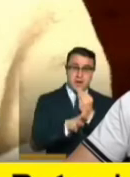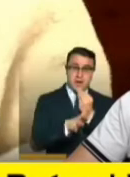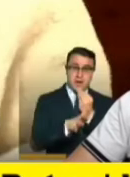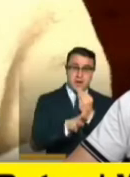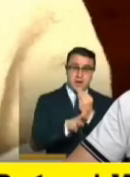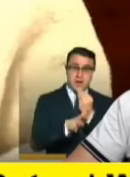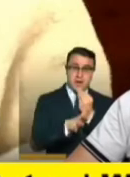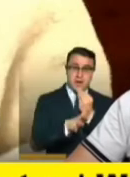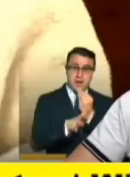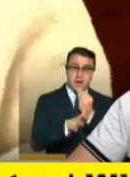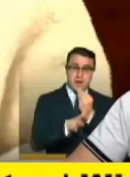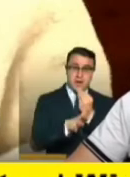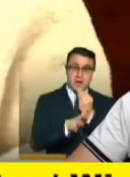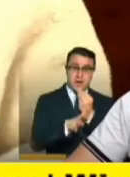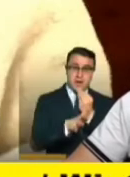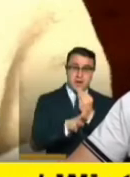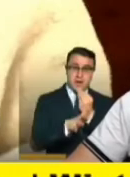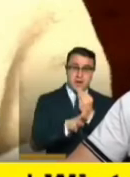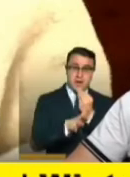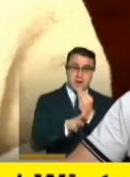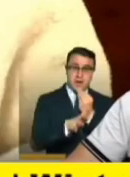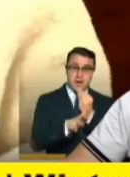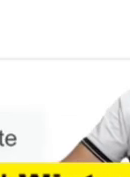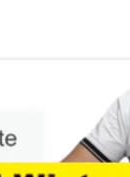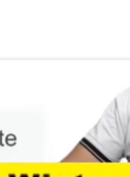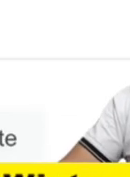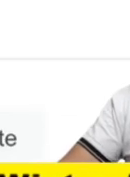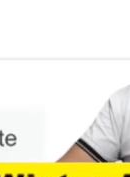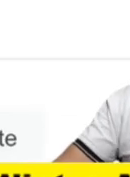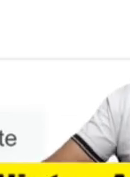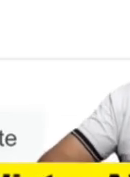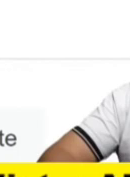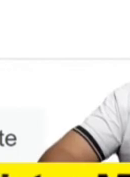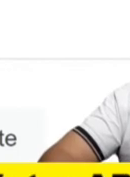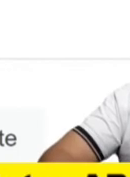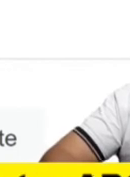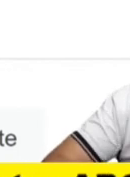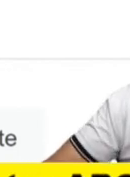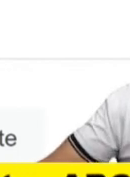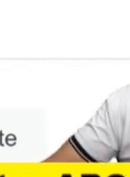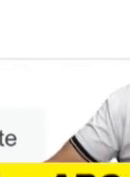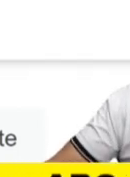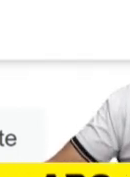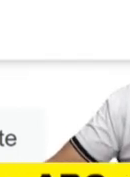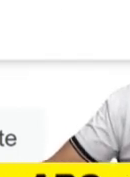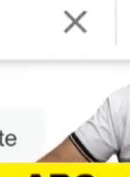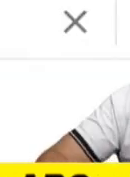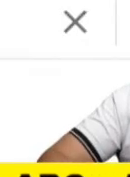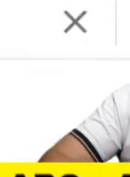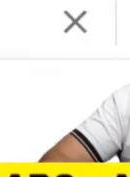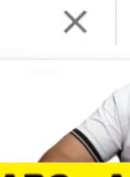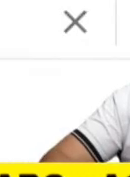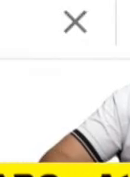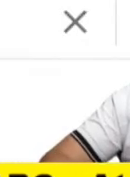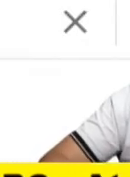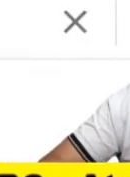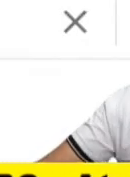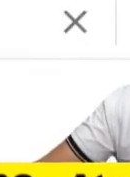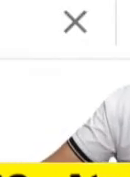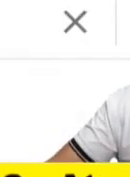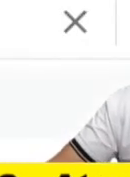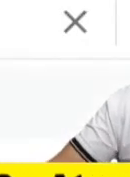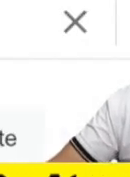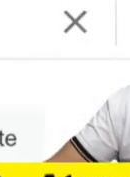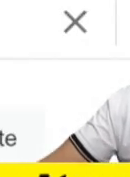presidente hablar sobre este aumento. Él dejó claro eso. Voy a ingresar un momentico que ya les había subido esa noticia